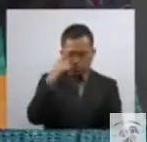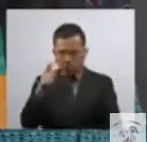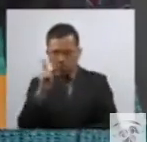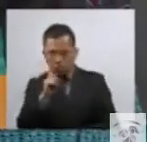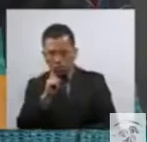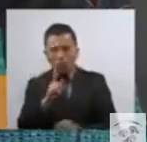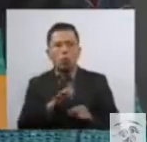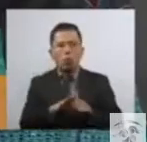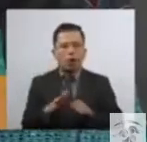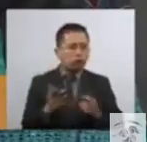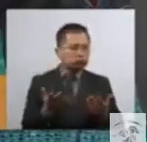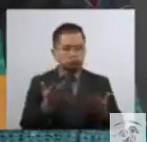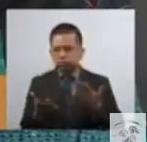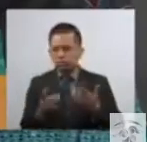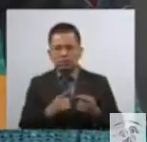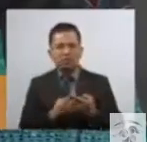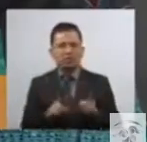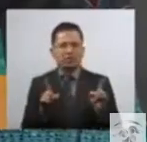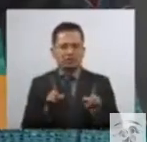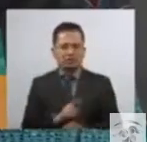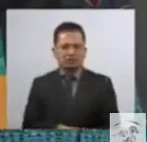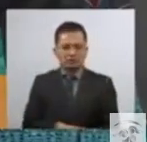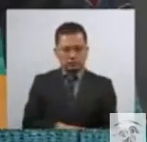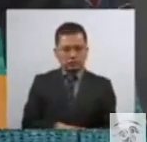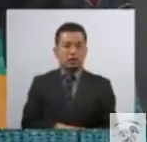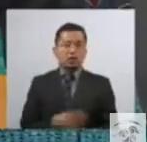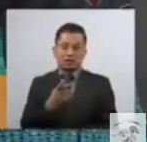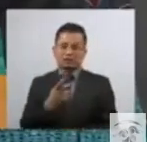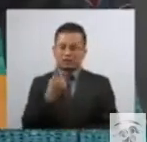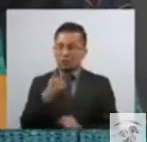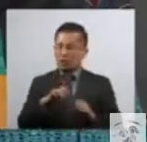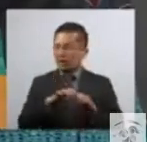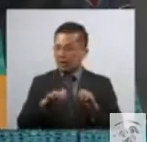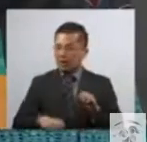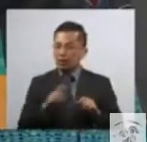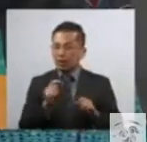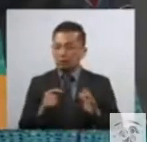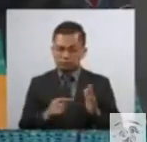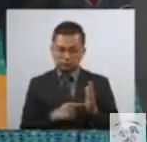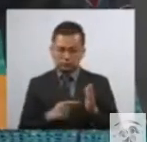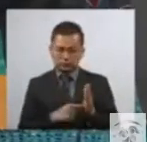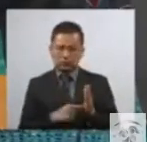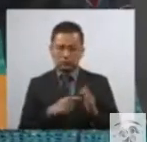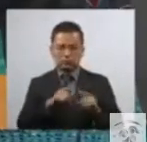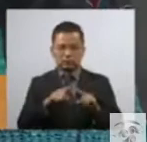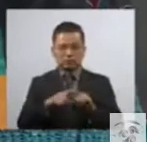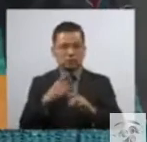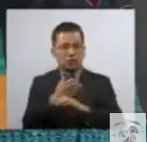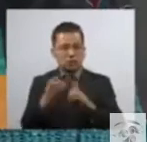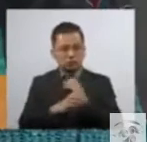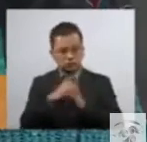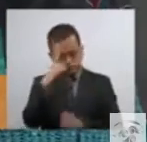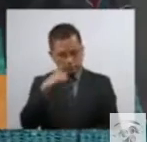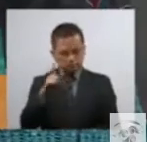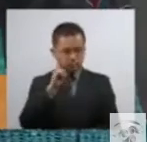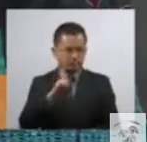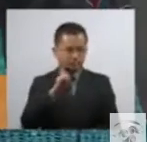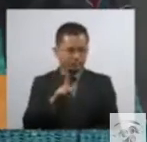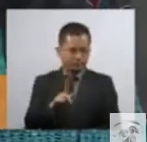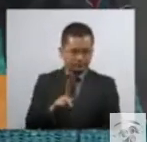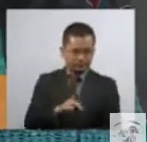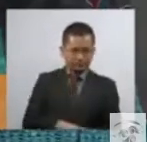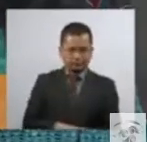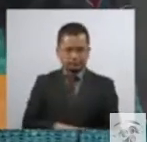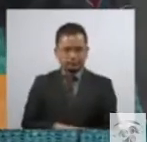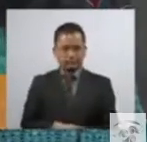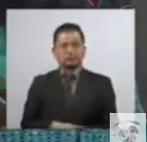el mejor ejemplo lo tenemos justamente en los productos de higiene menstrual. De acuerdo a los datos que nos dieron los técnicos de la Secretaría